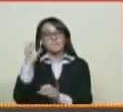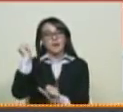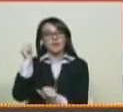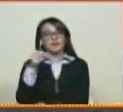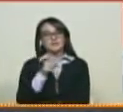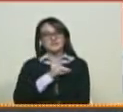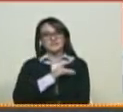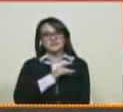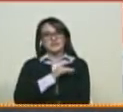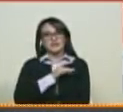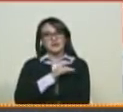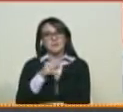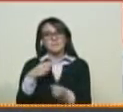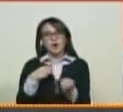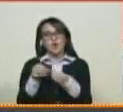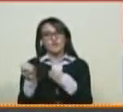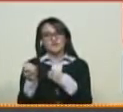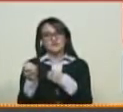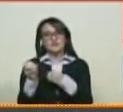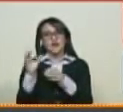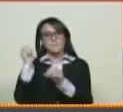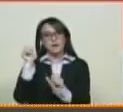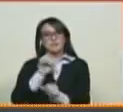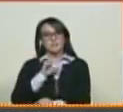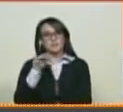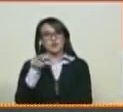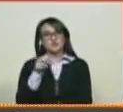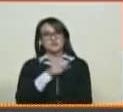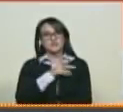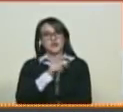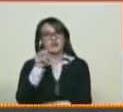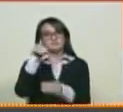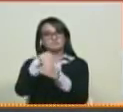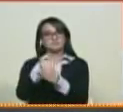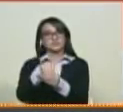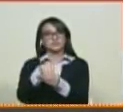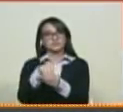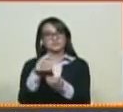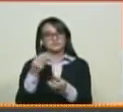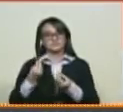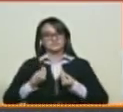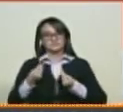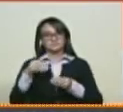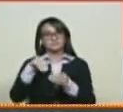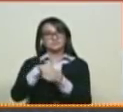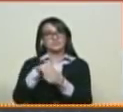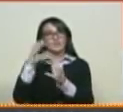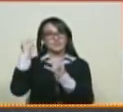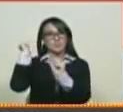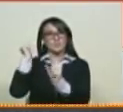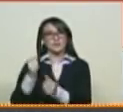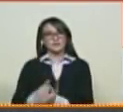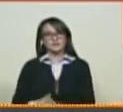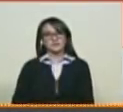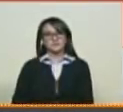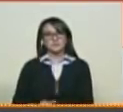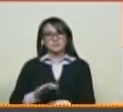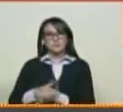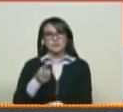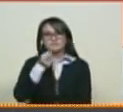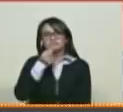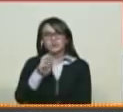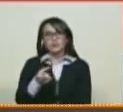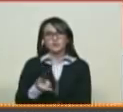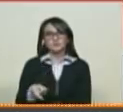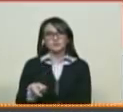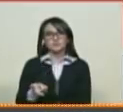también a la sede de las oficinas de la Embajada de Chile y de dirigirse a la residencia de un funcionario diplomático. ¿Y por qué decimos esto? Porque si no